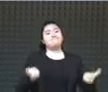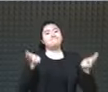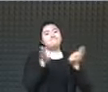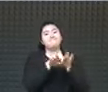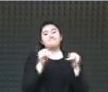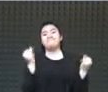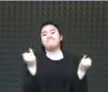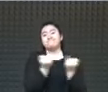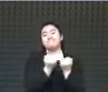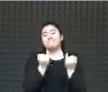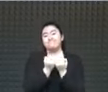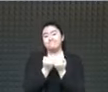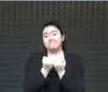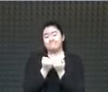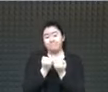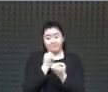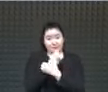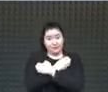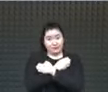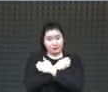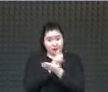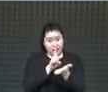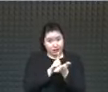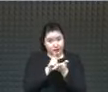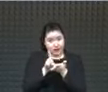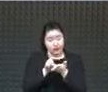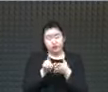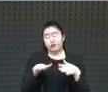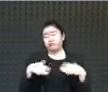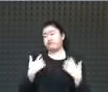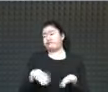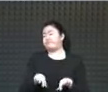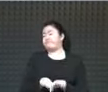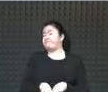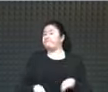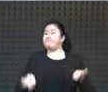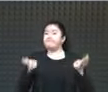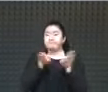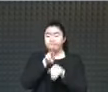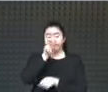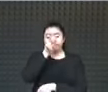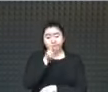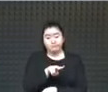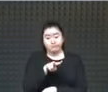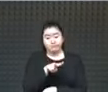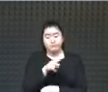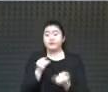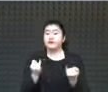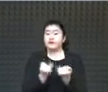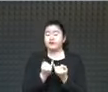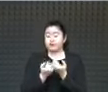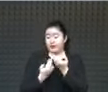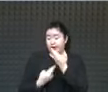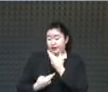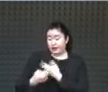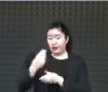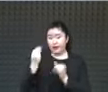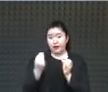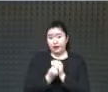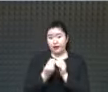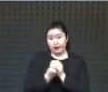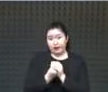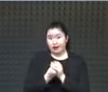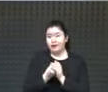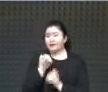el derecho a la educación es fundamental. Y el regreso presencial pues también es muy, muy importante, inclusive